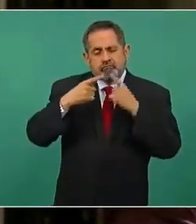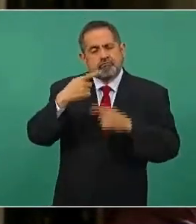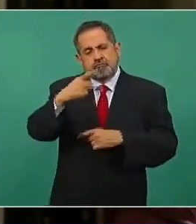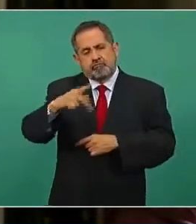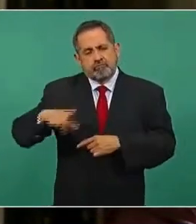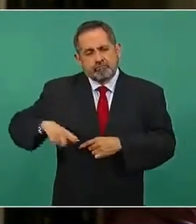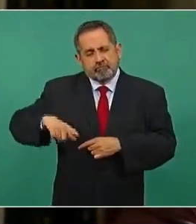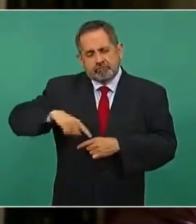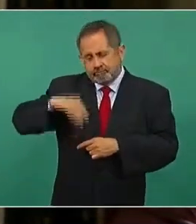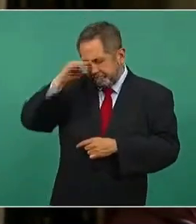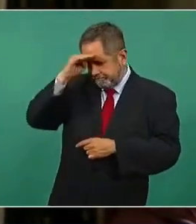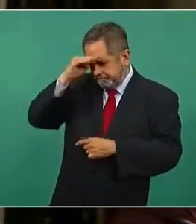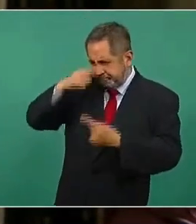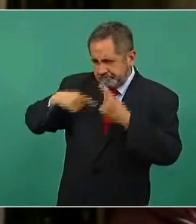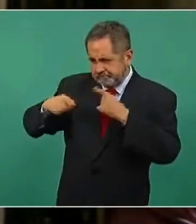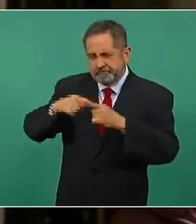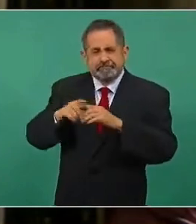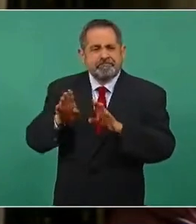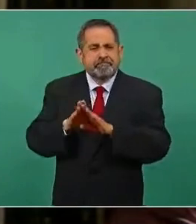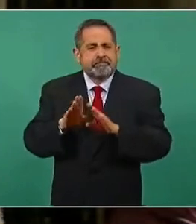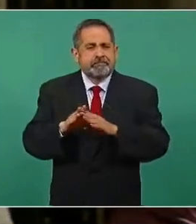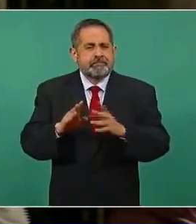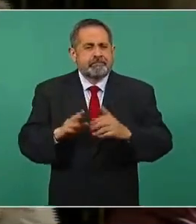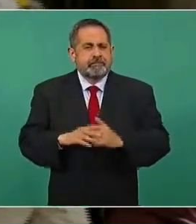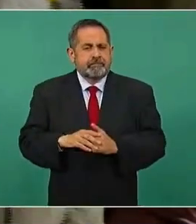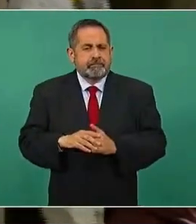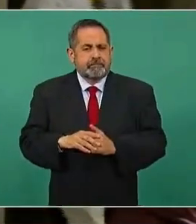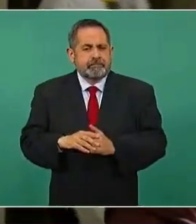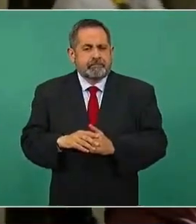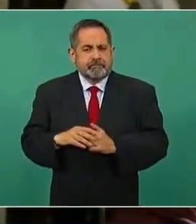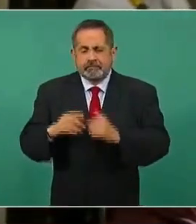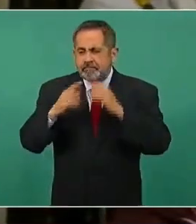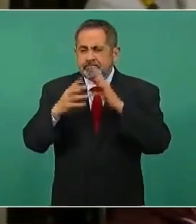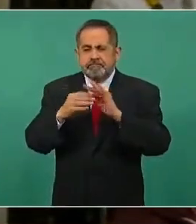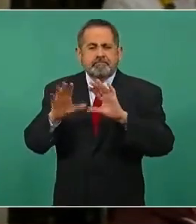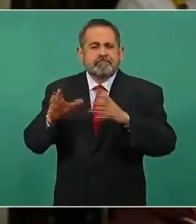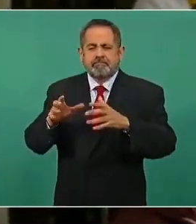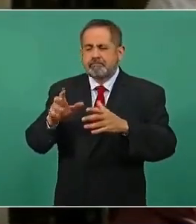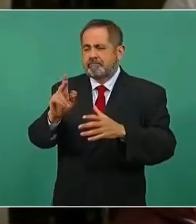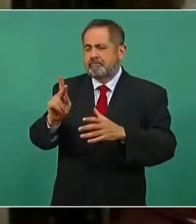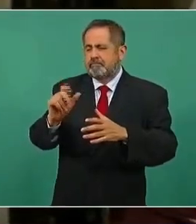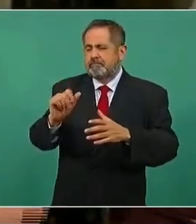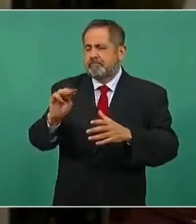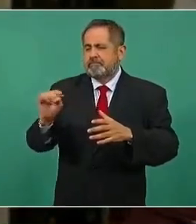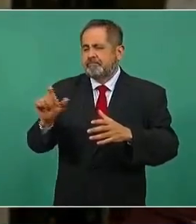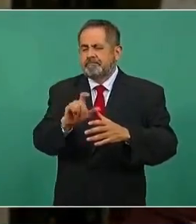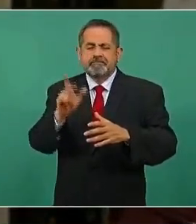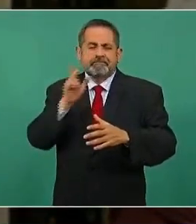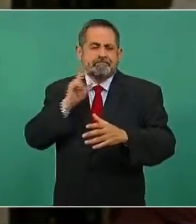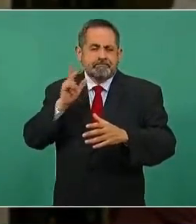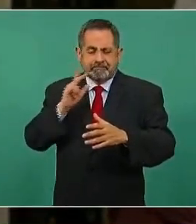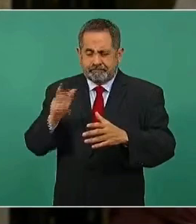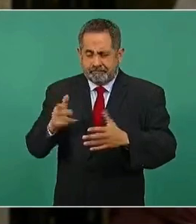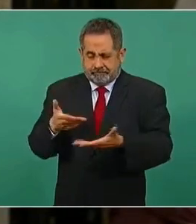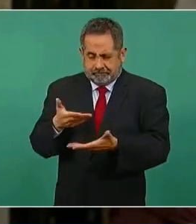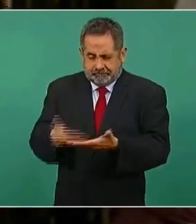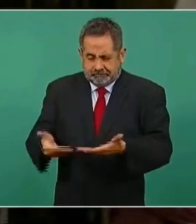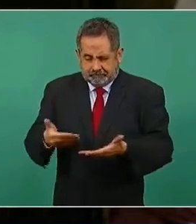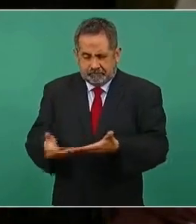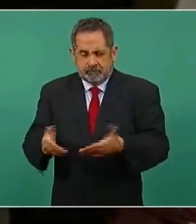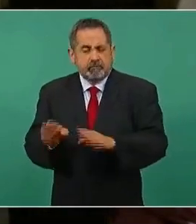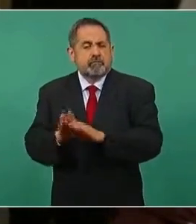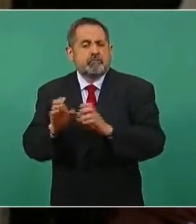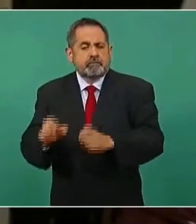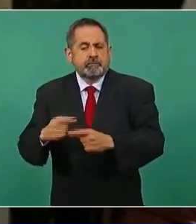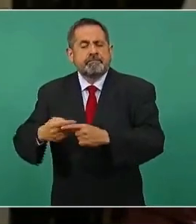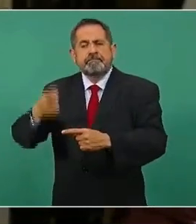de cómo recibió en general Petróleos Mexicanos, cómo va y cuál es la